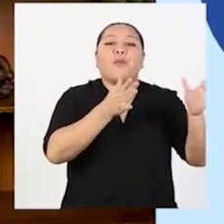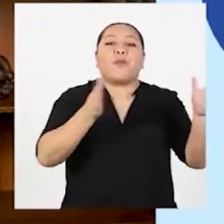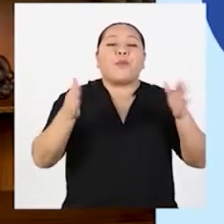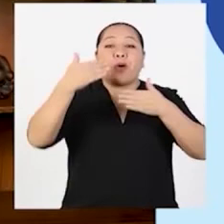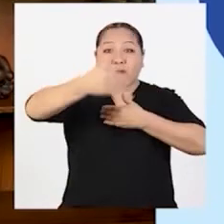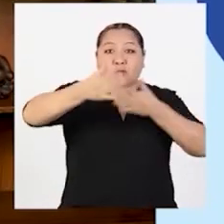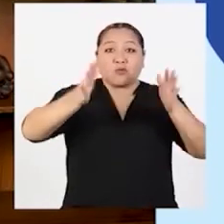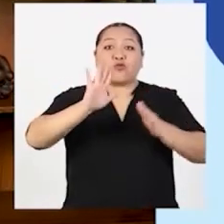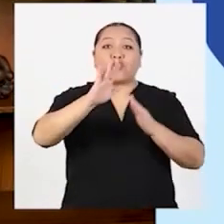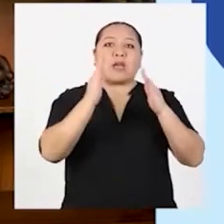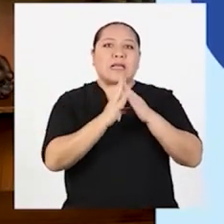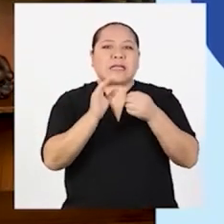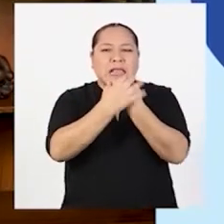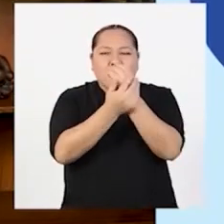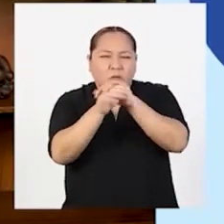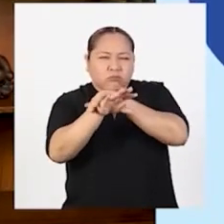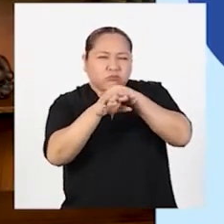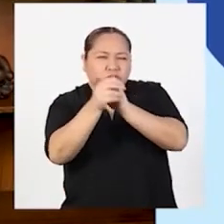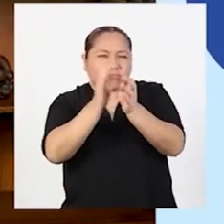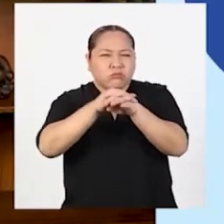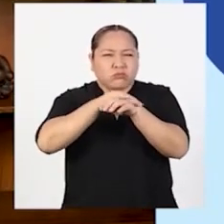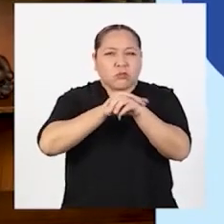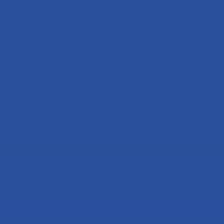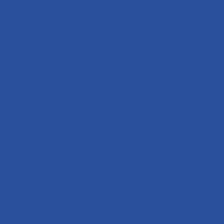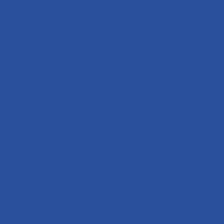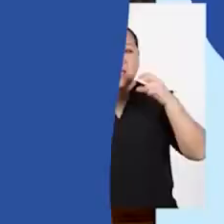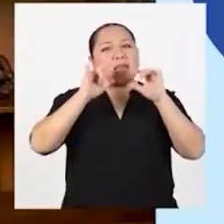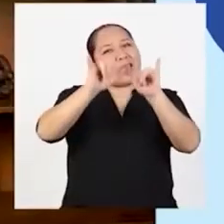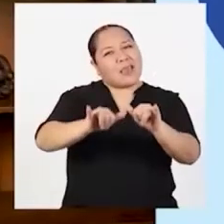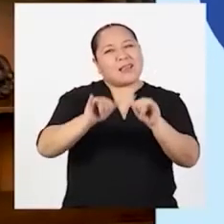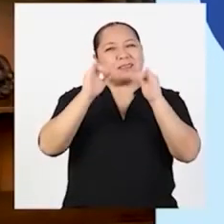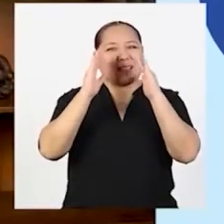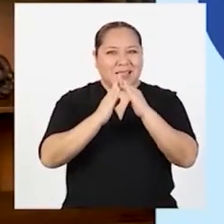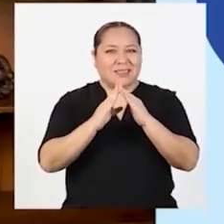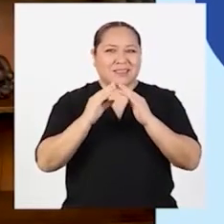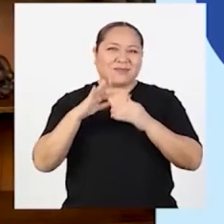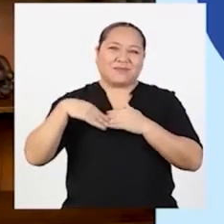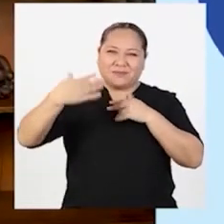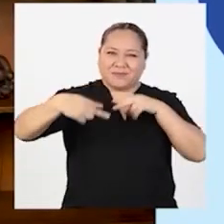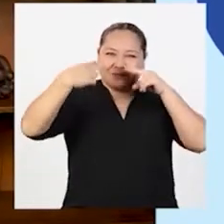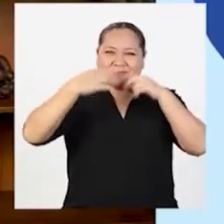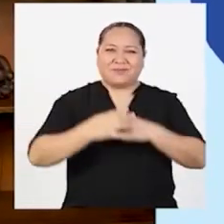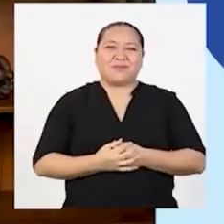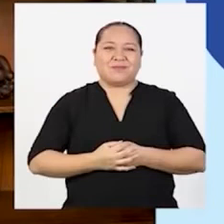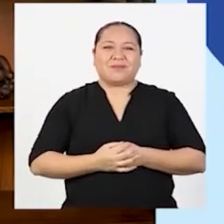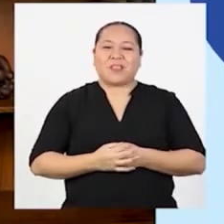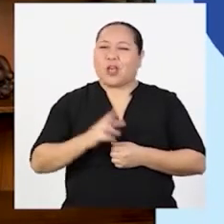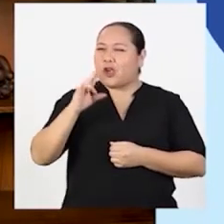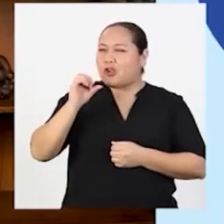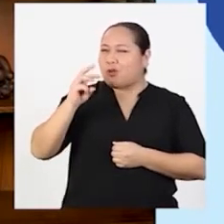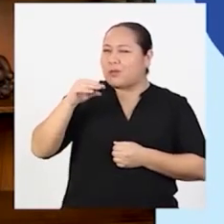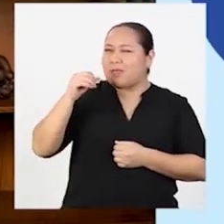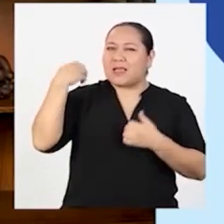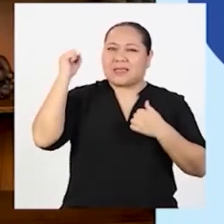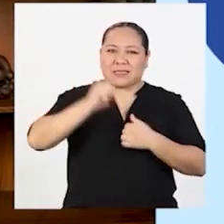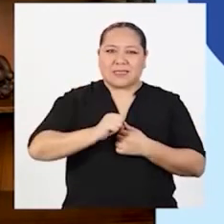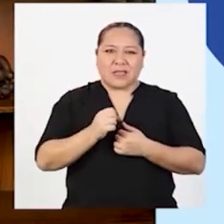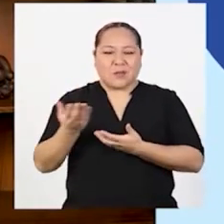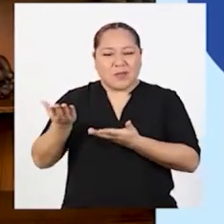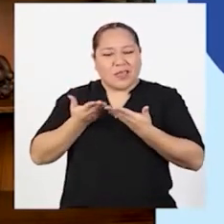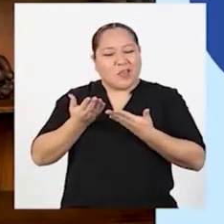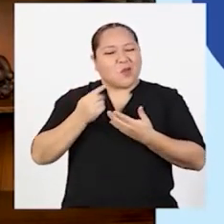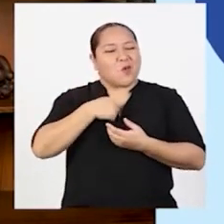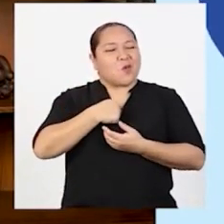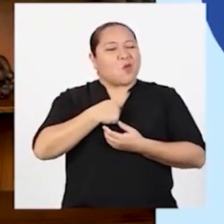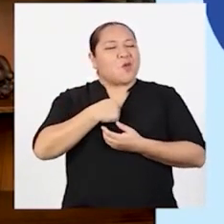estudiantes. Ahora sí, me despido de ustedes, querida promo. Por favor, cuídense mucho, asegúrense de siempre ventilar los